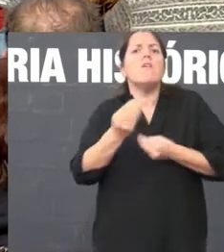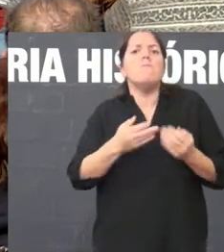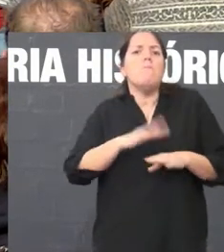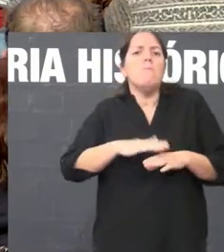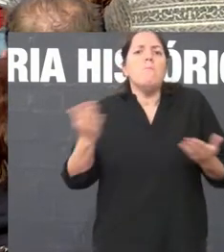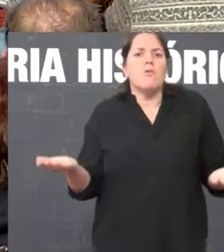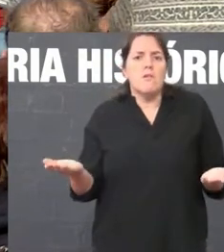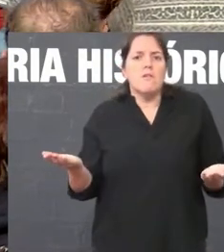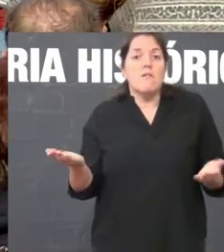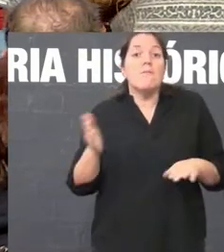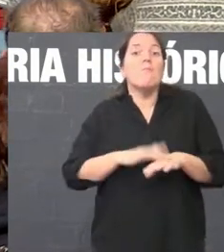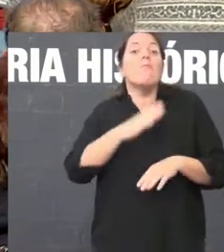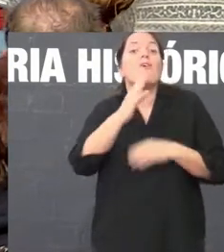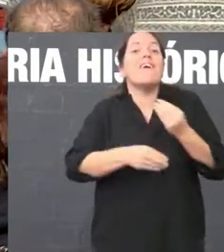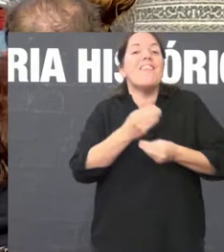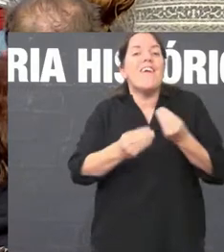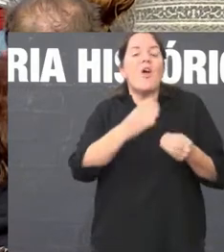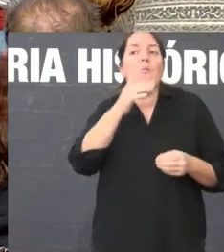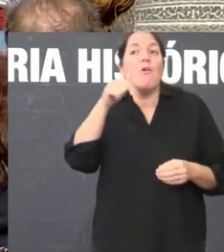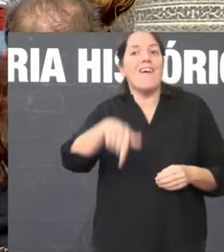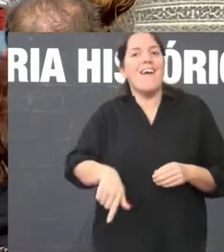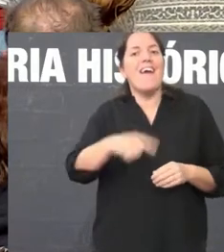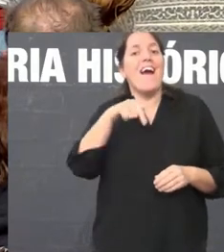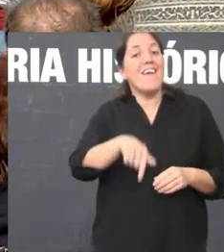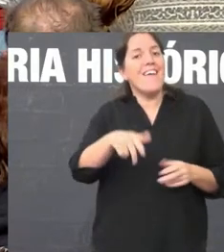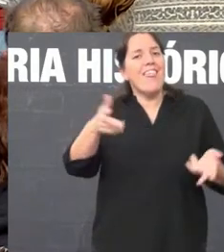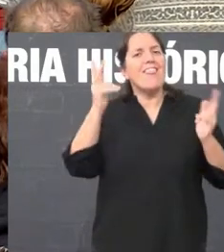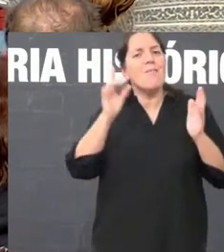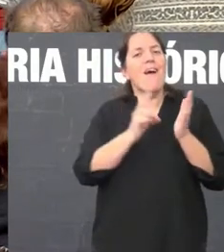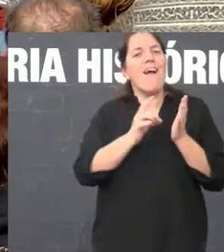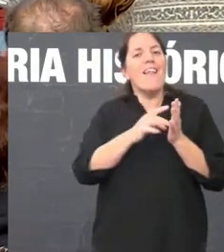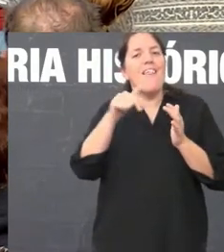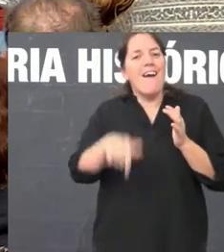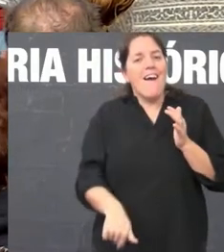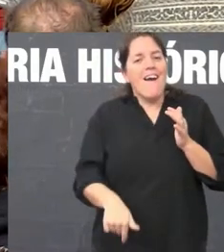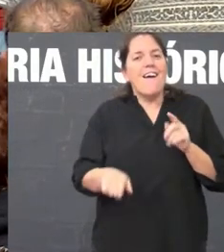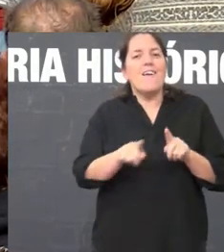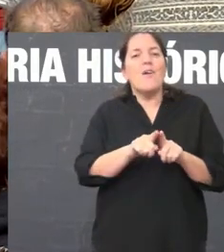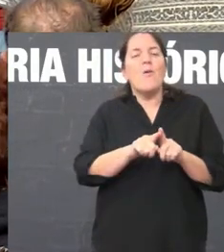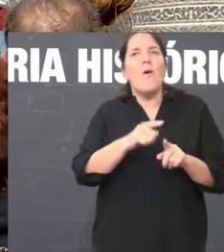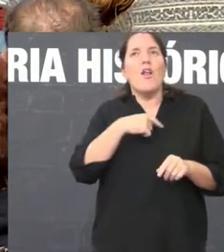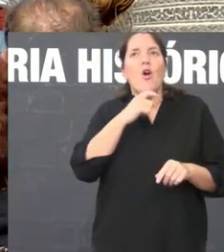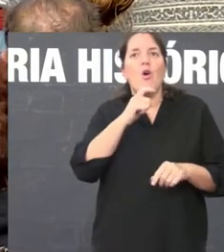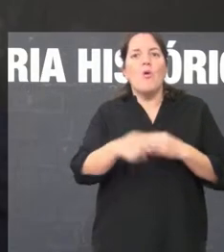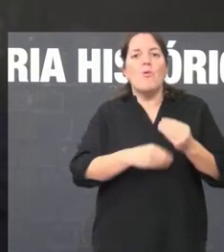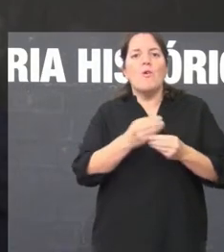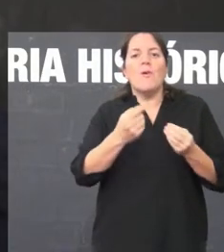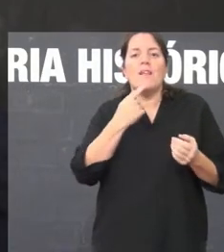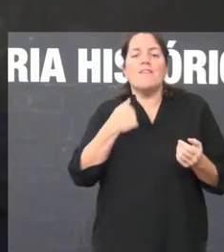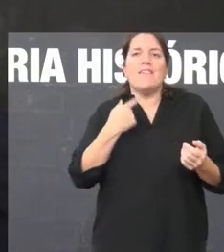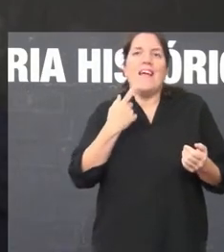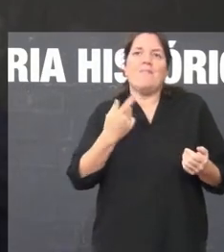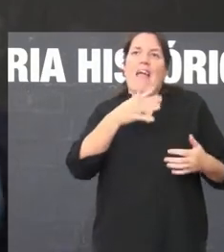atrevido porque la calidad de la democracia es muy low cost.